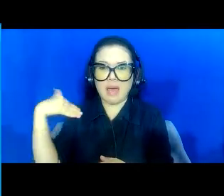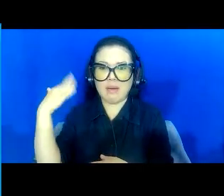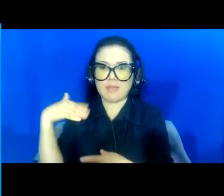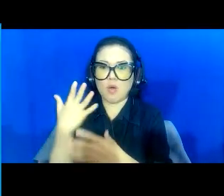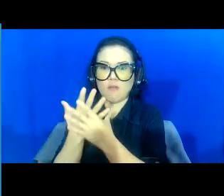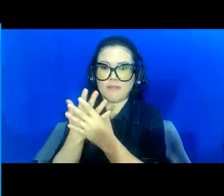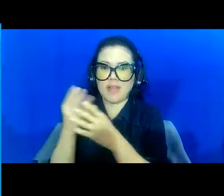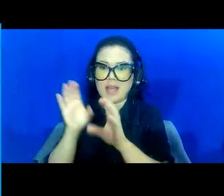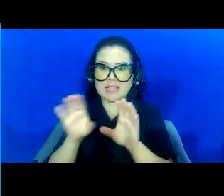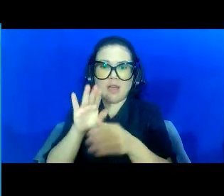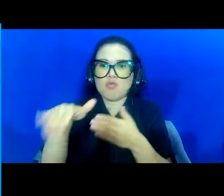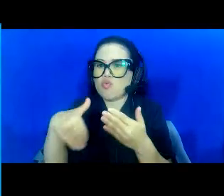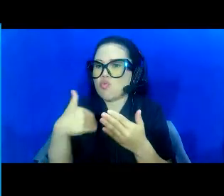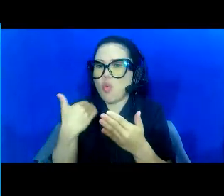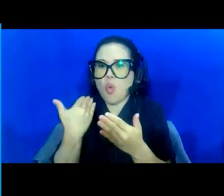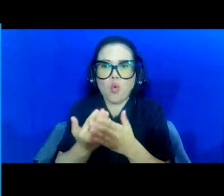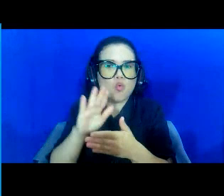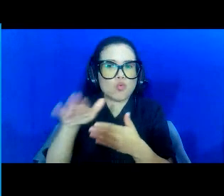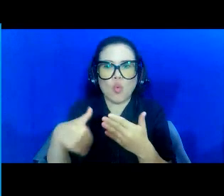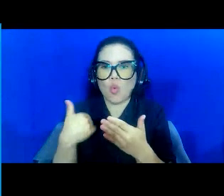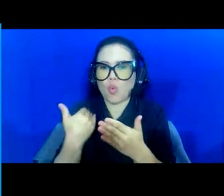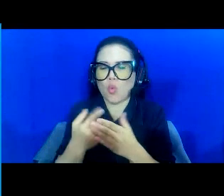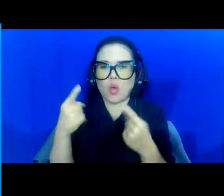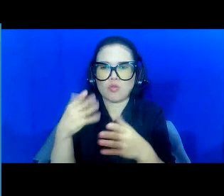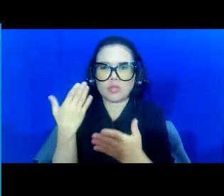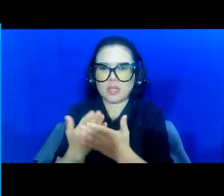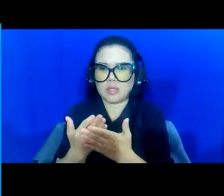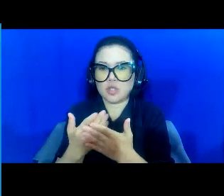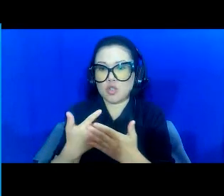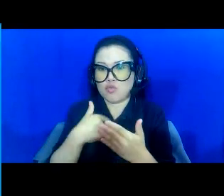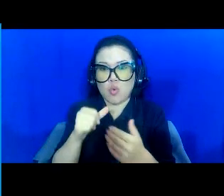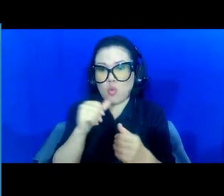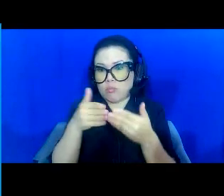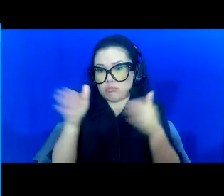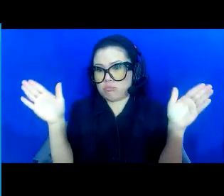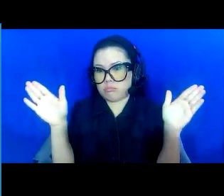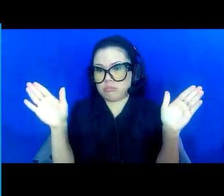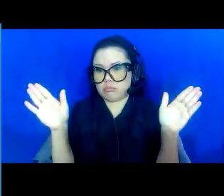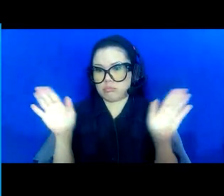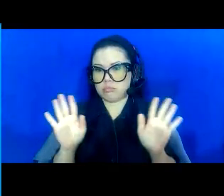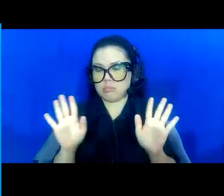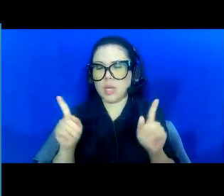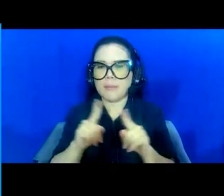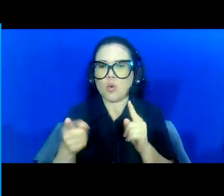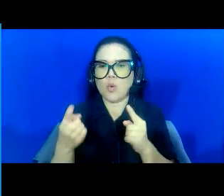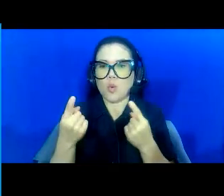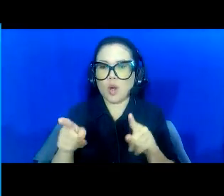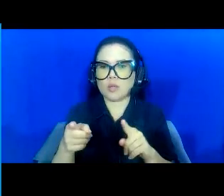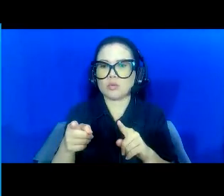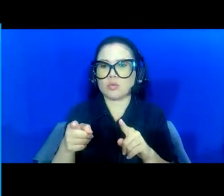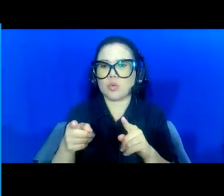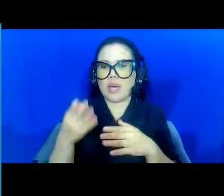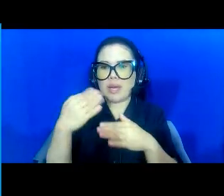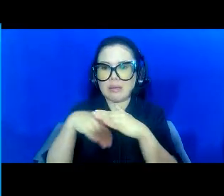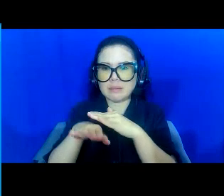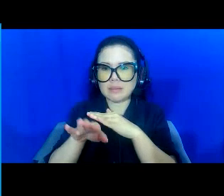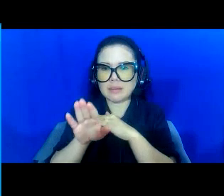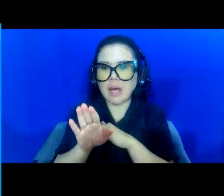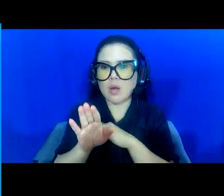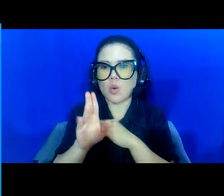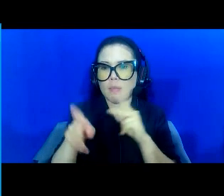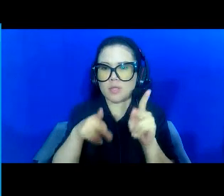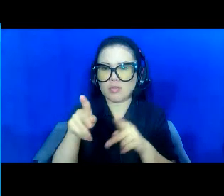todo. Cuando bien, no estoy generalizando, pero cuando entraron civiles a